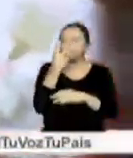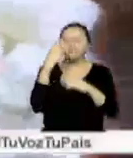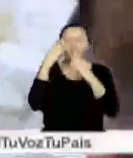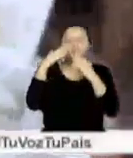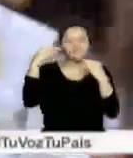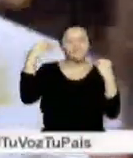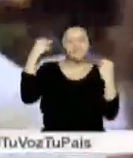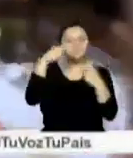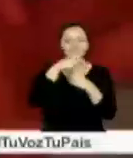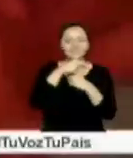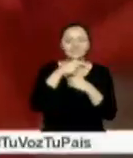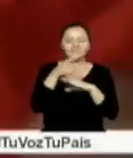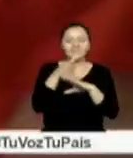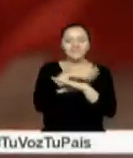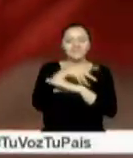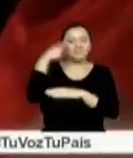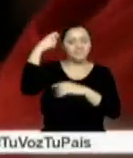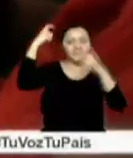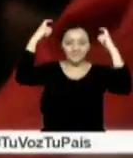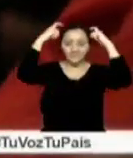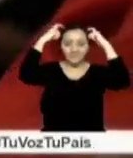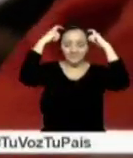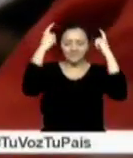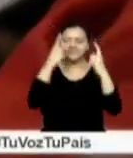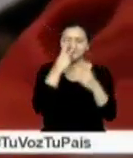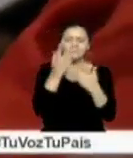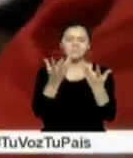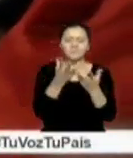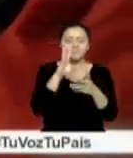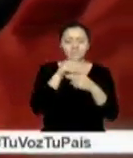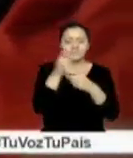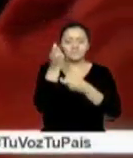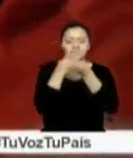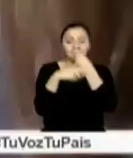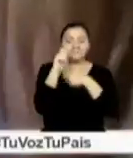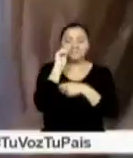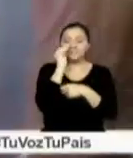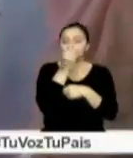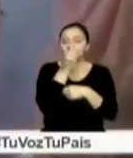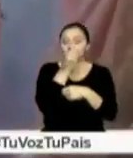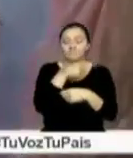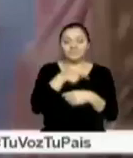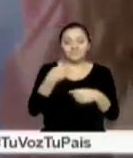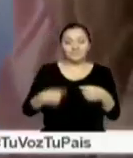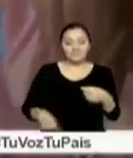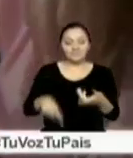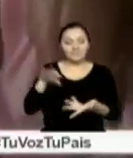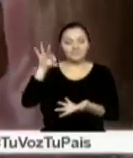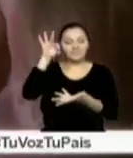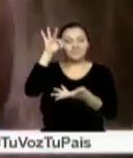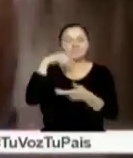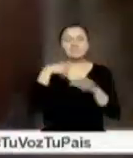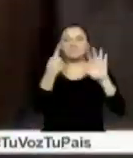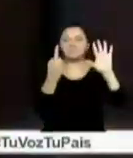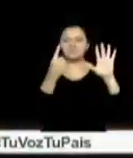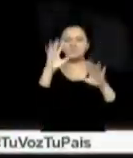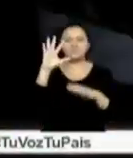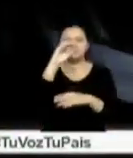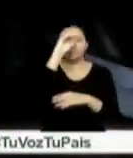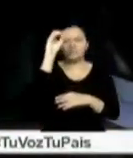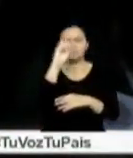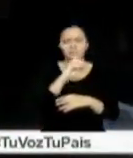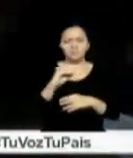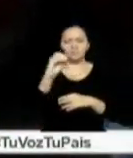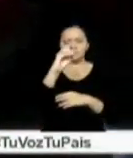datos oficiales Ecuador se sitúa en el primer lugar como exportador de flores a China representando más del 65 del